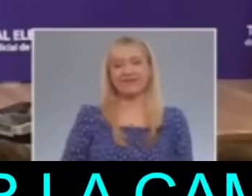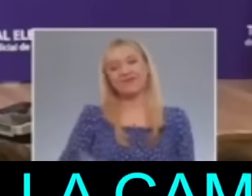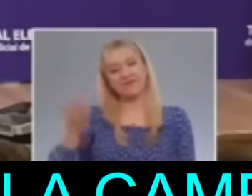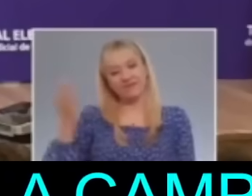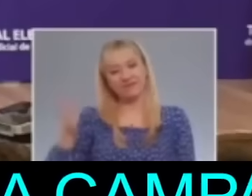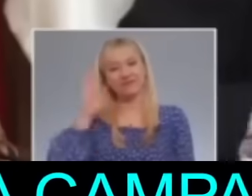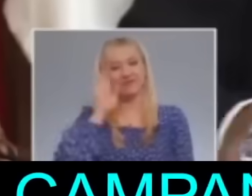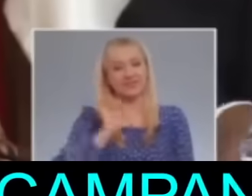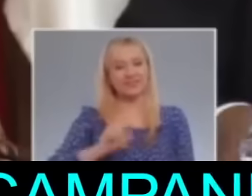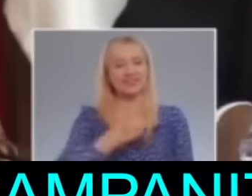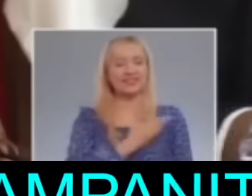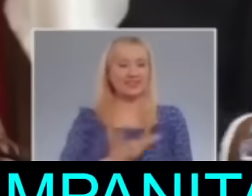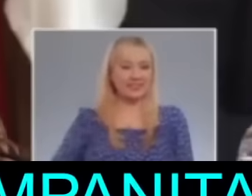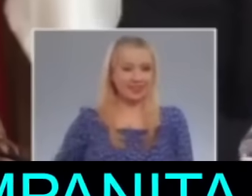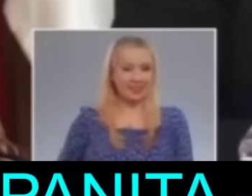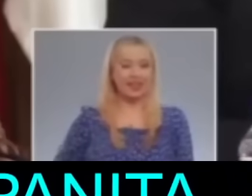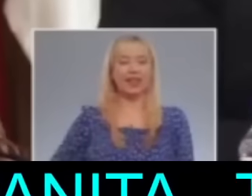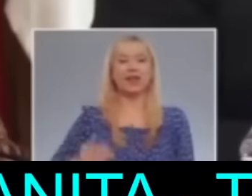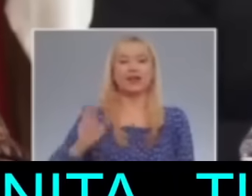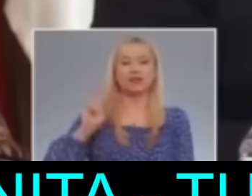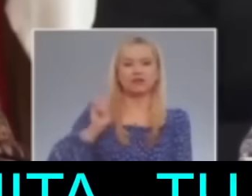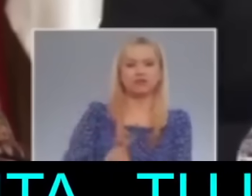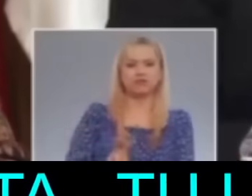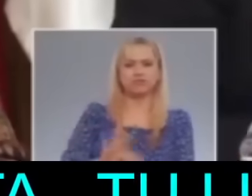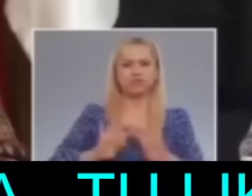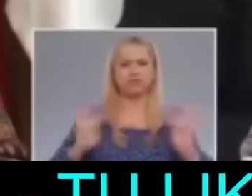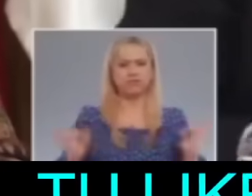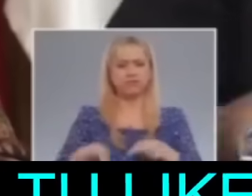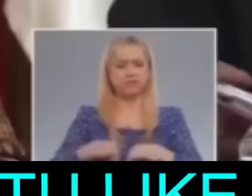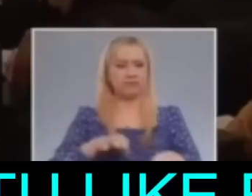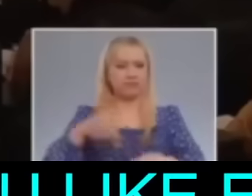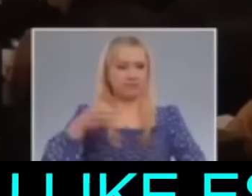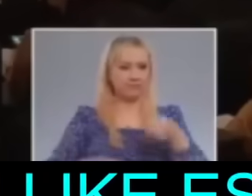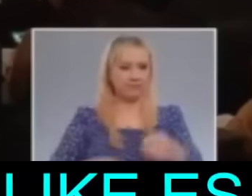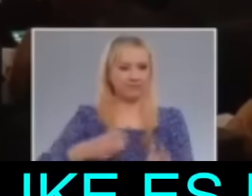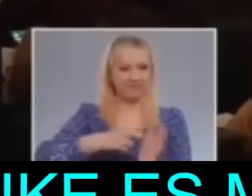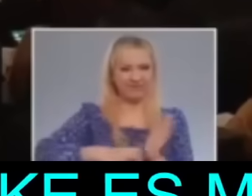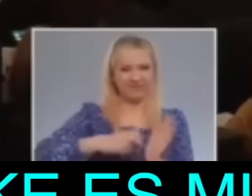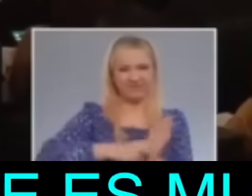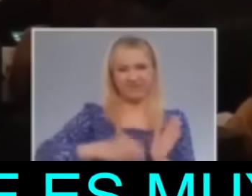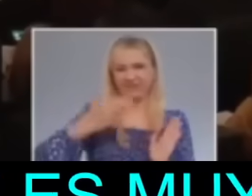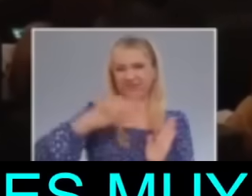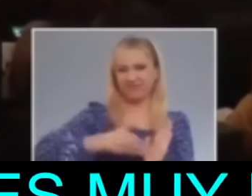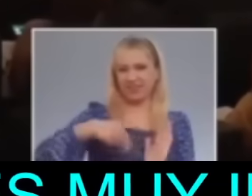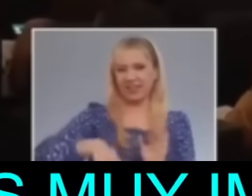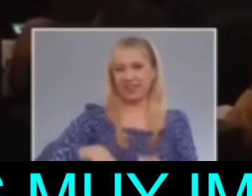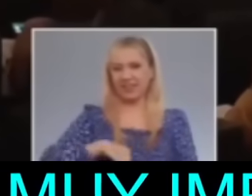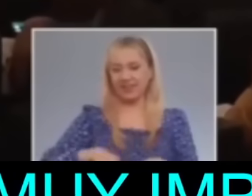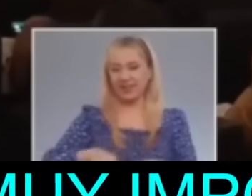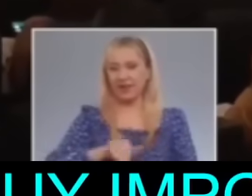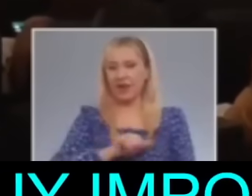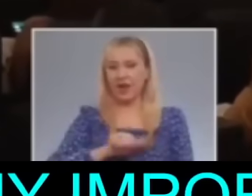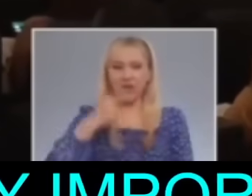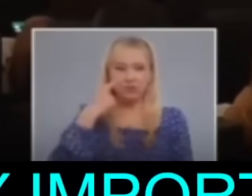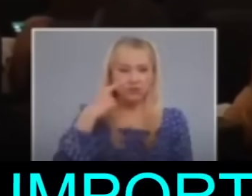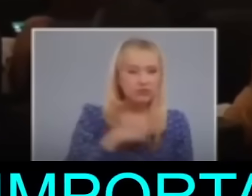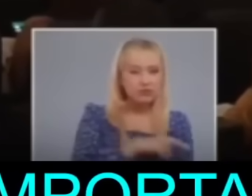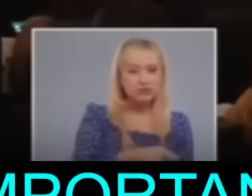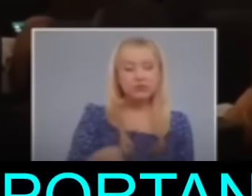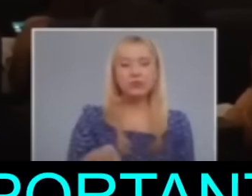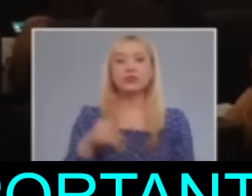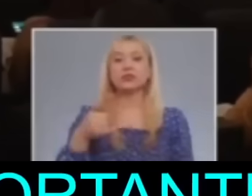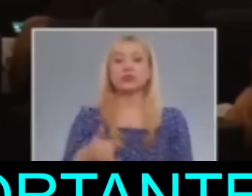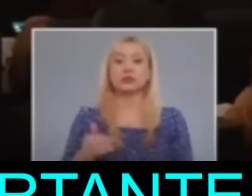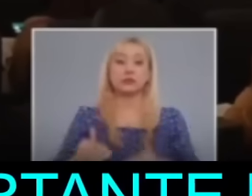de justicia y del Consejo de la judicatura Federal Norma Lucía piña Hernández llamó a las personas juzgadoras del país a asumir que en tiempos